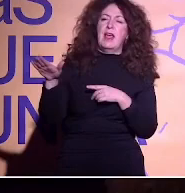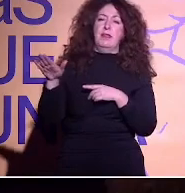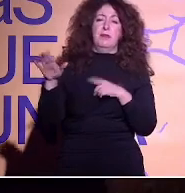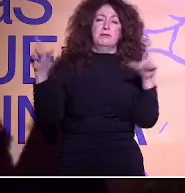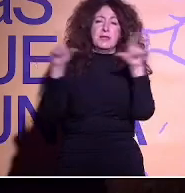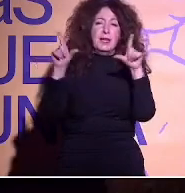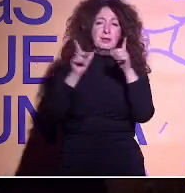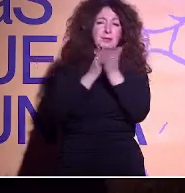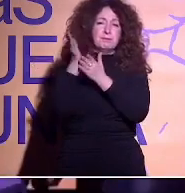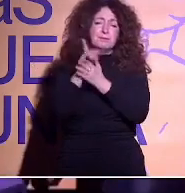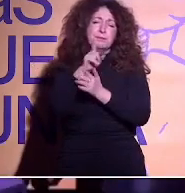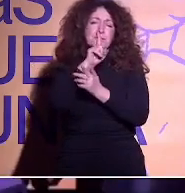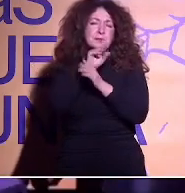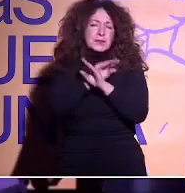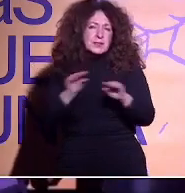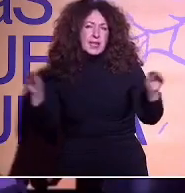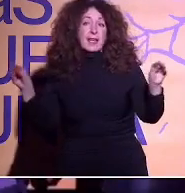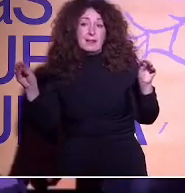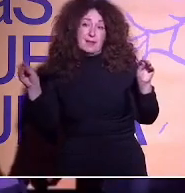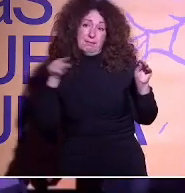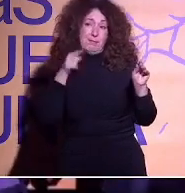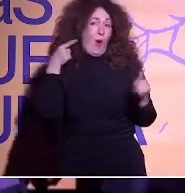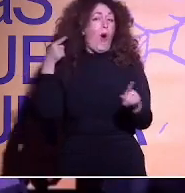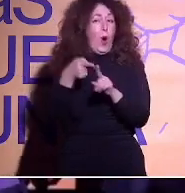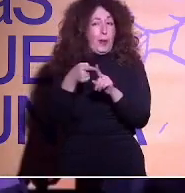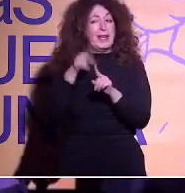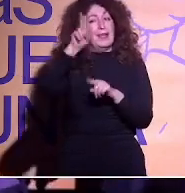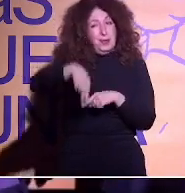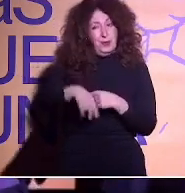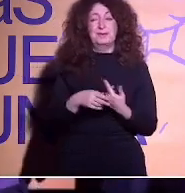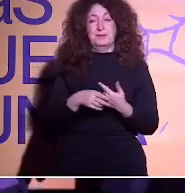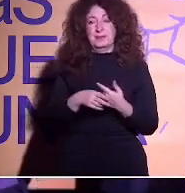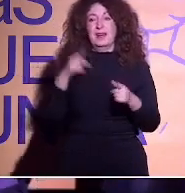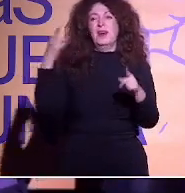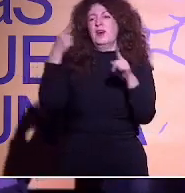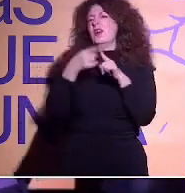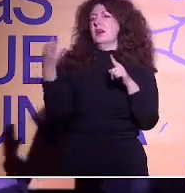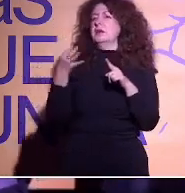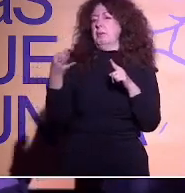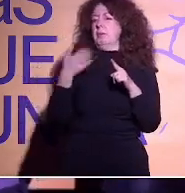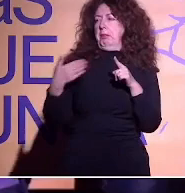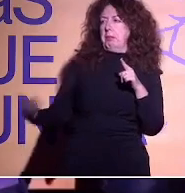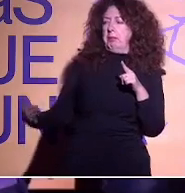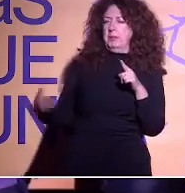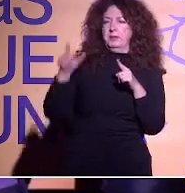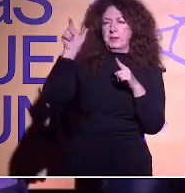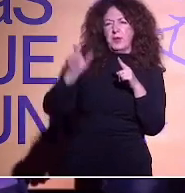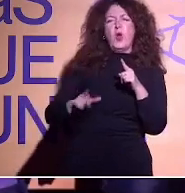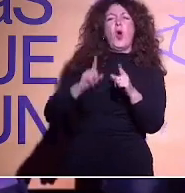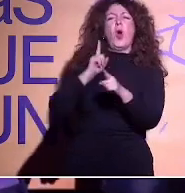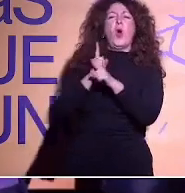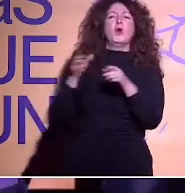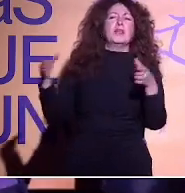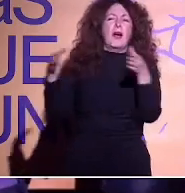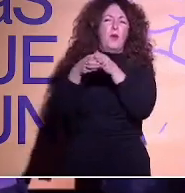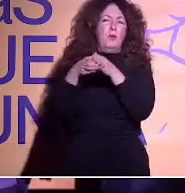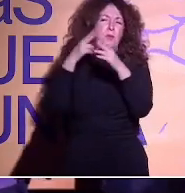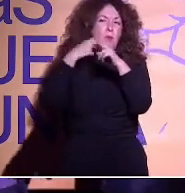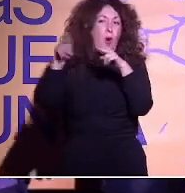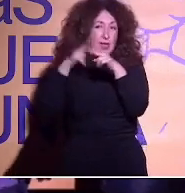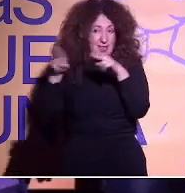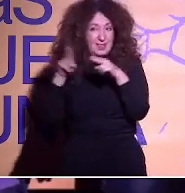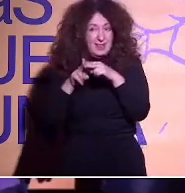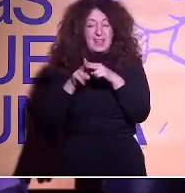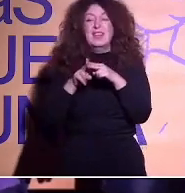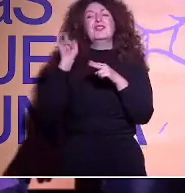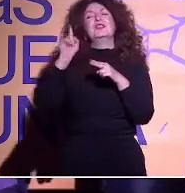mediáticos porque ese era el objetivo compañeros y compañeras el desprestigio mediático contra una fuerza política que